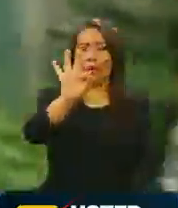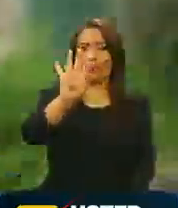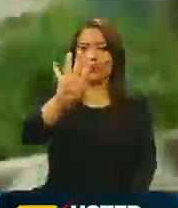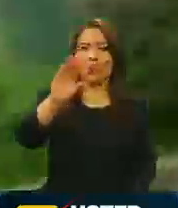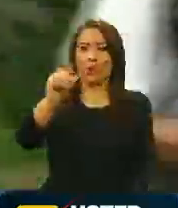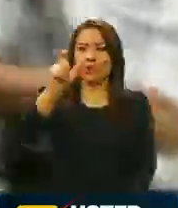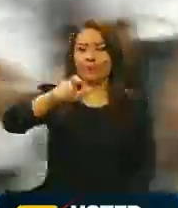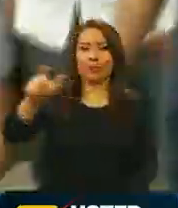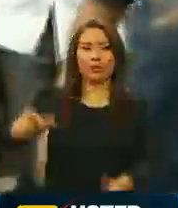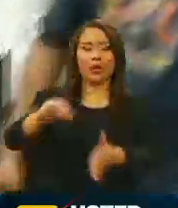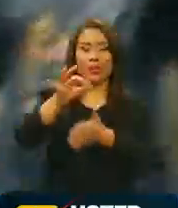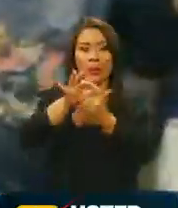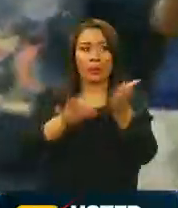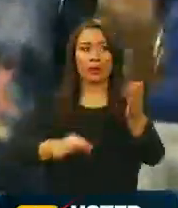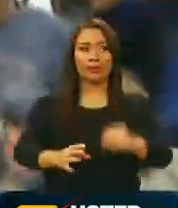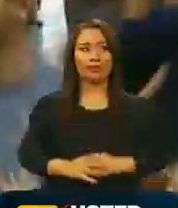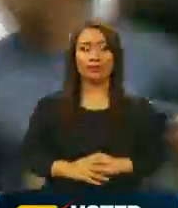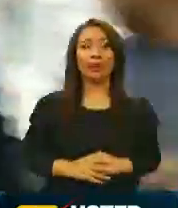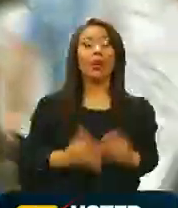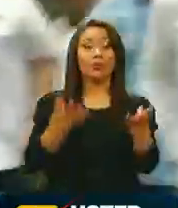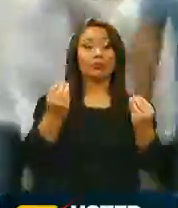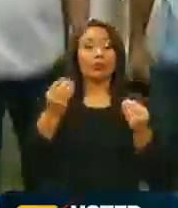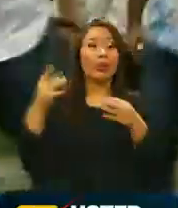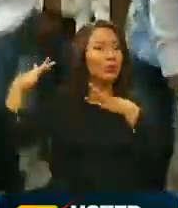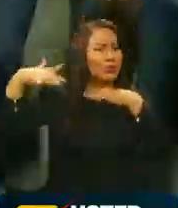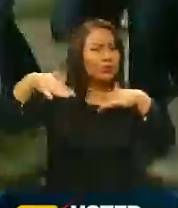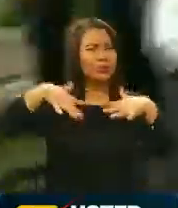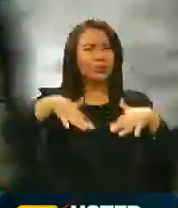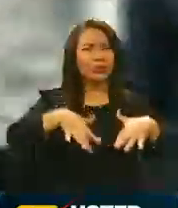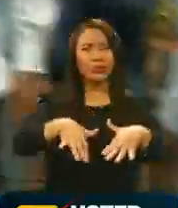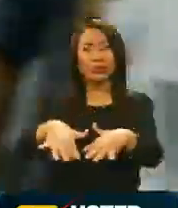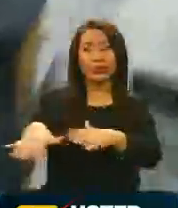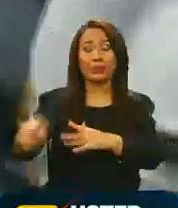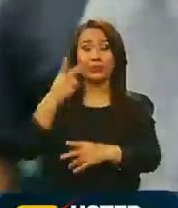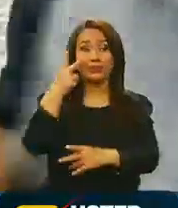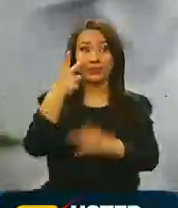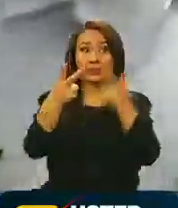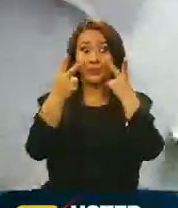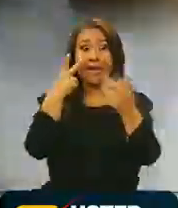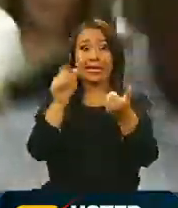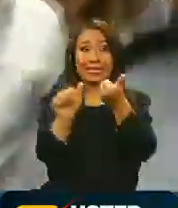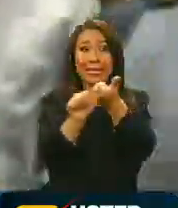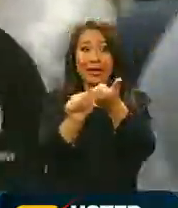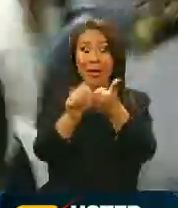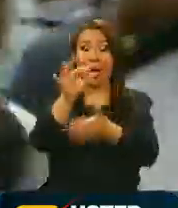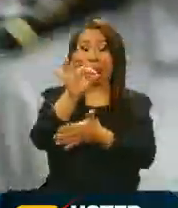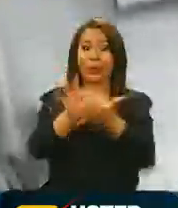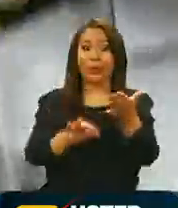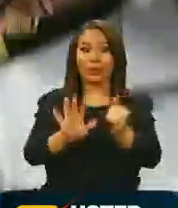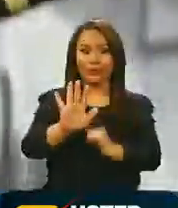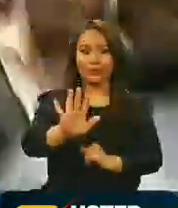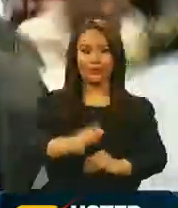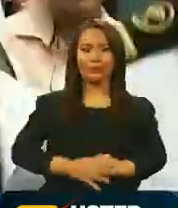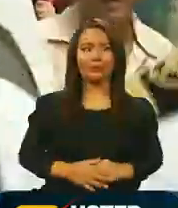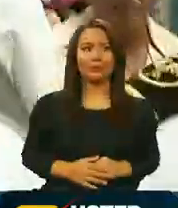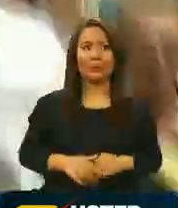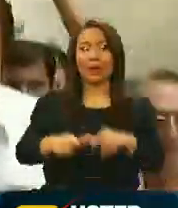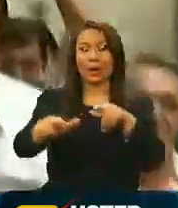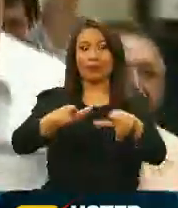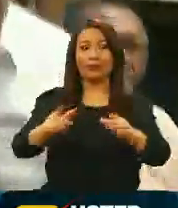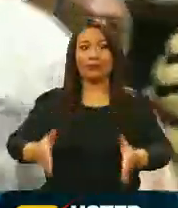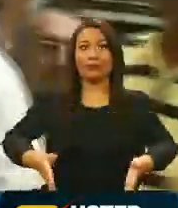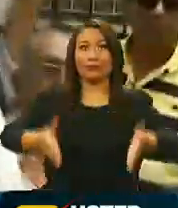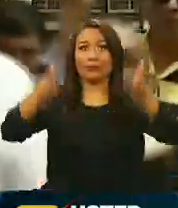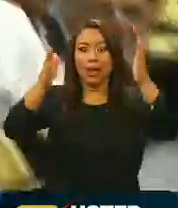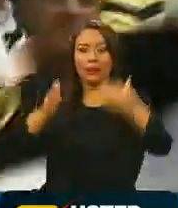5.940 electores. Hay bastante movimiento acá. Ya se está acercando, aproximando justamente al recinto